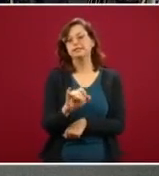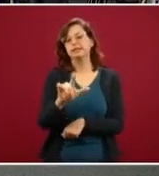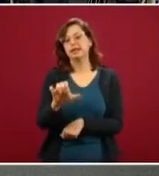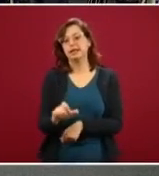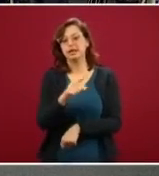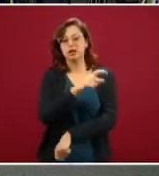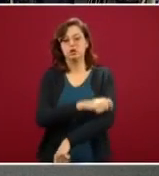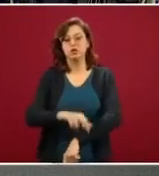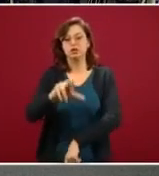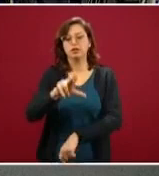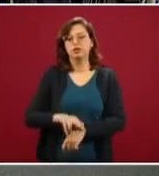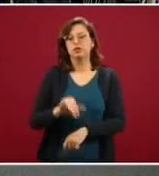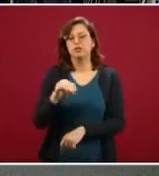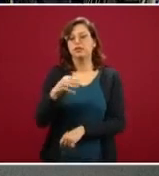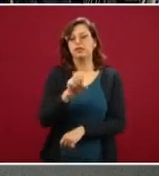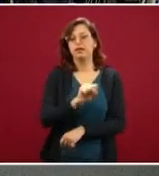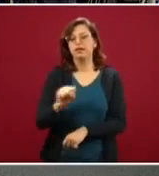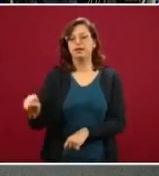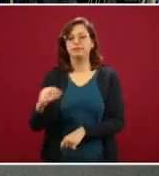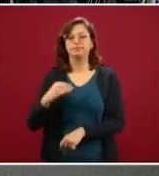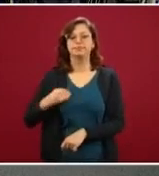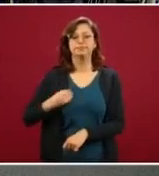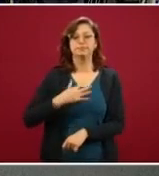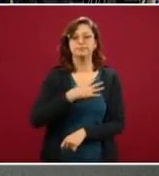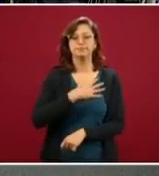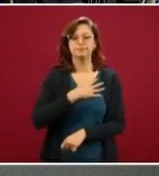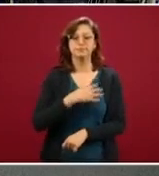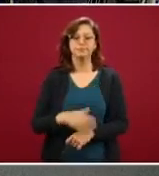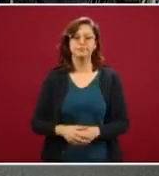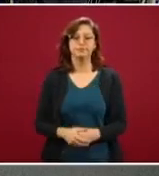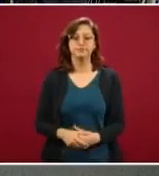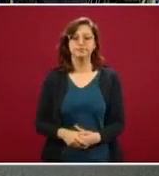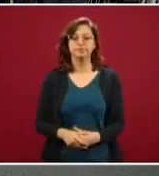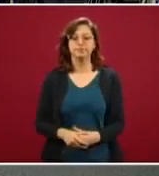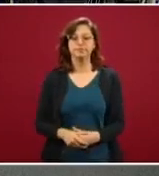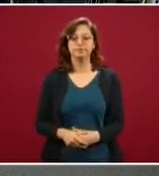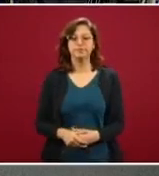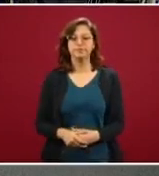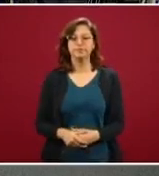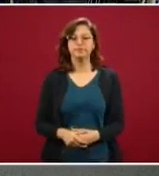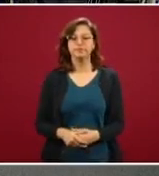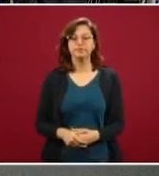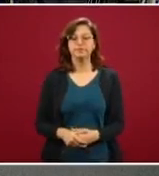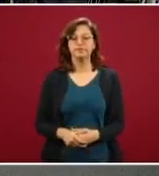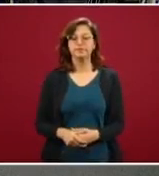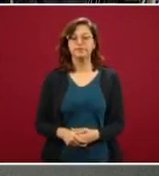IMSS Bienestar. Con su permiso, señor.